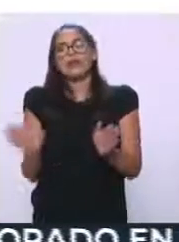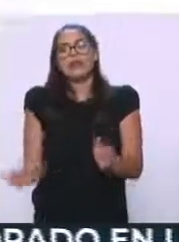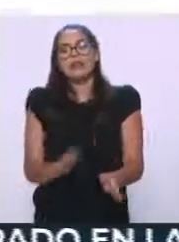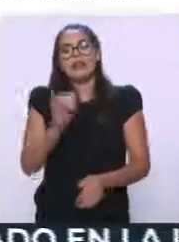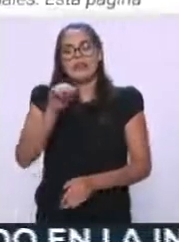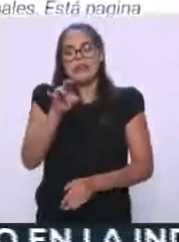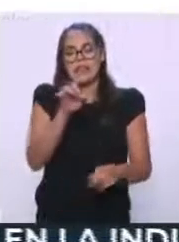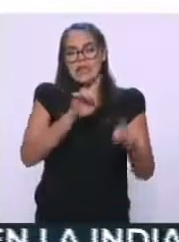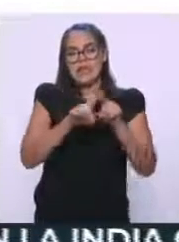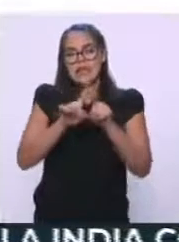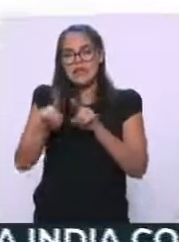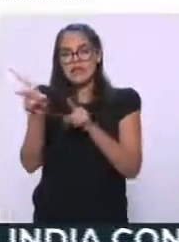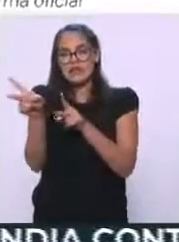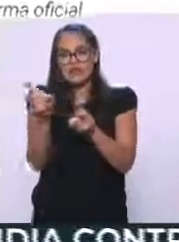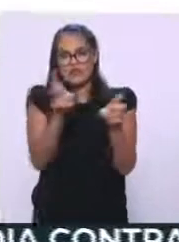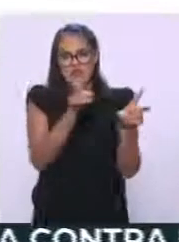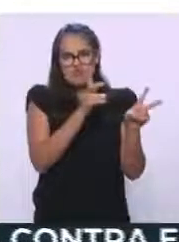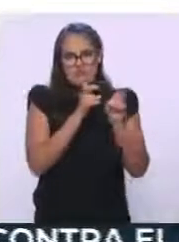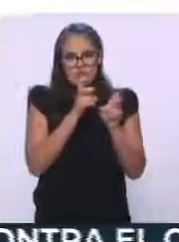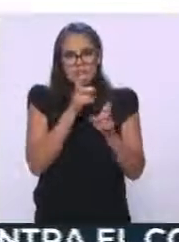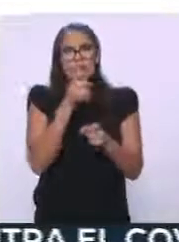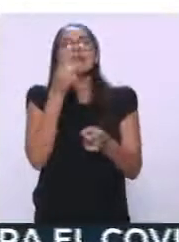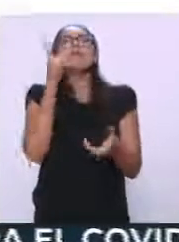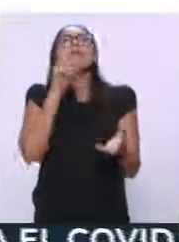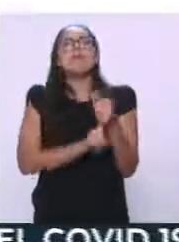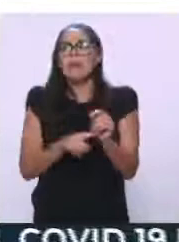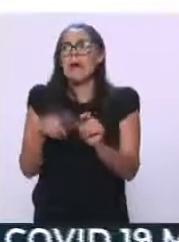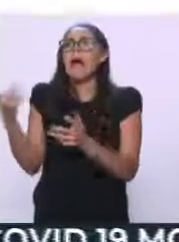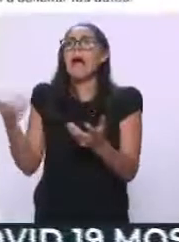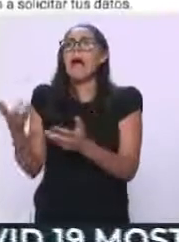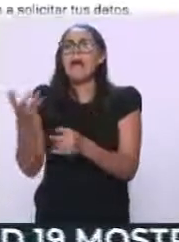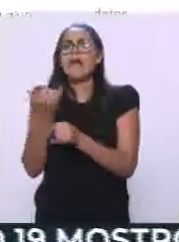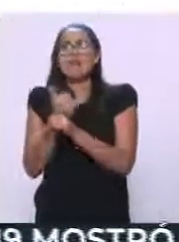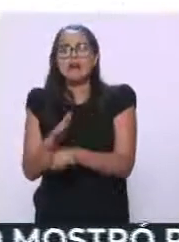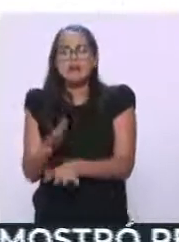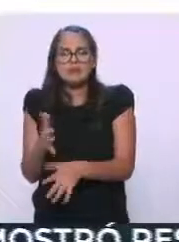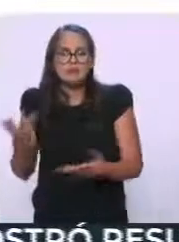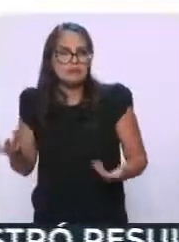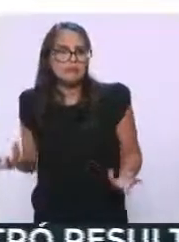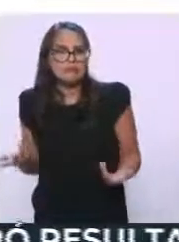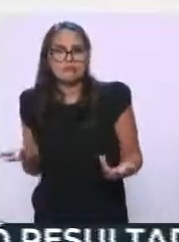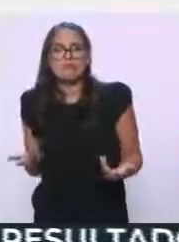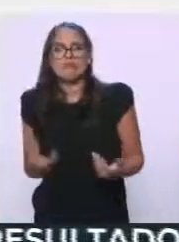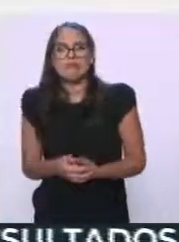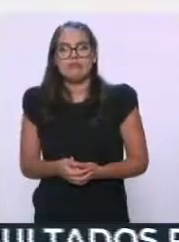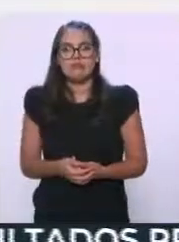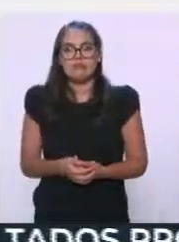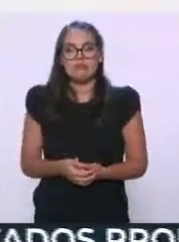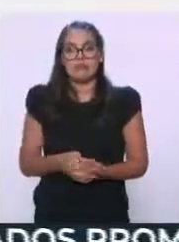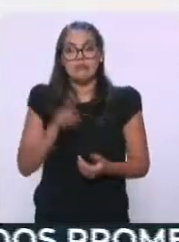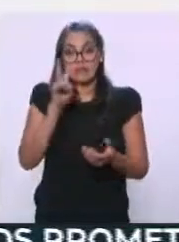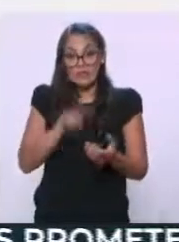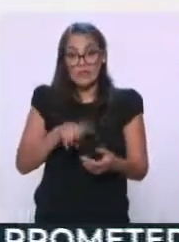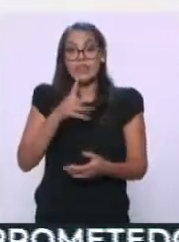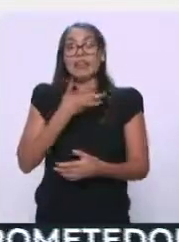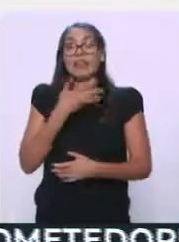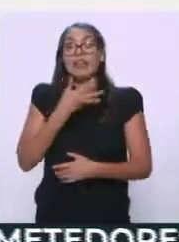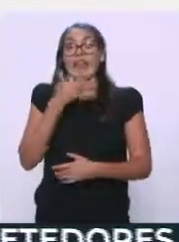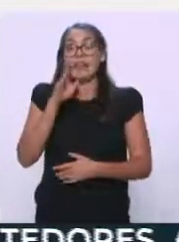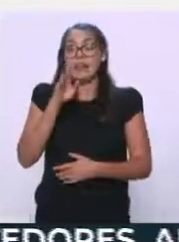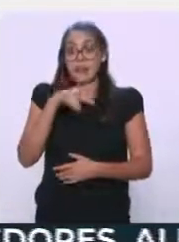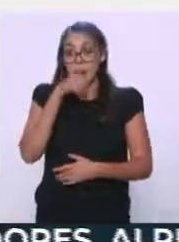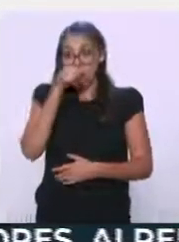sabe qué están haciendo con esa información. Entonces, no solamente fue con las becas Benito Juárez, sino fue desde los apoyos al crédito a la